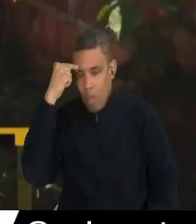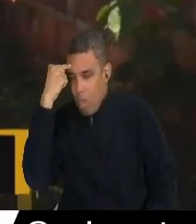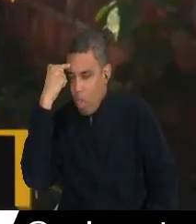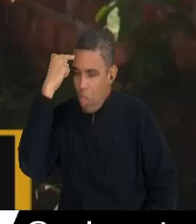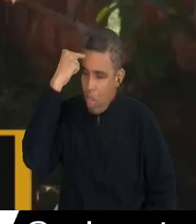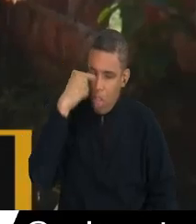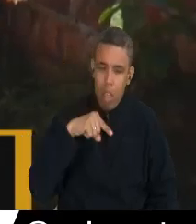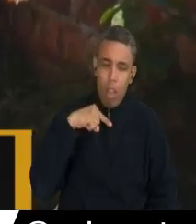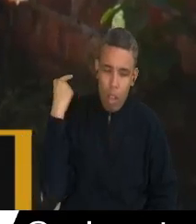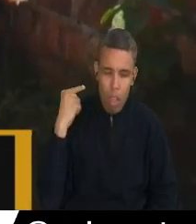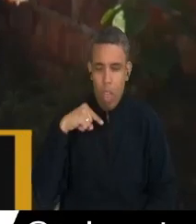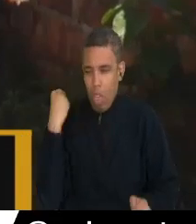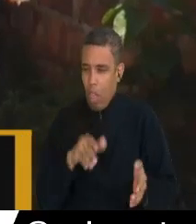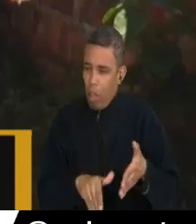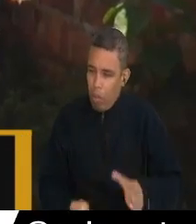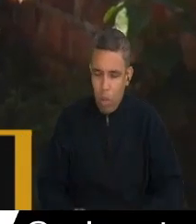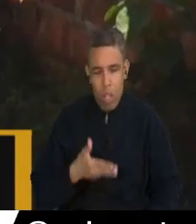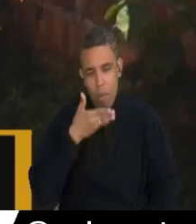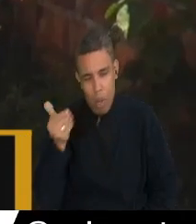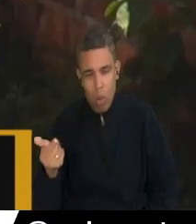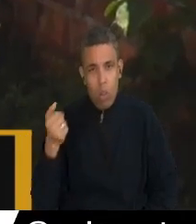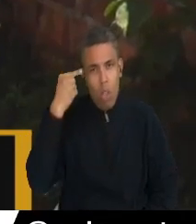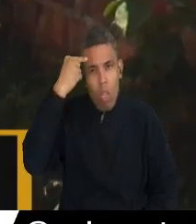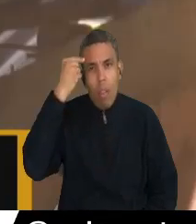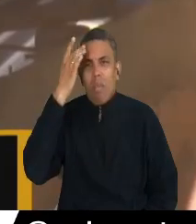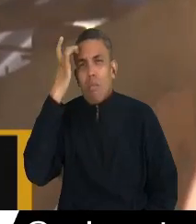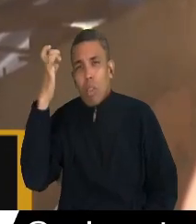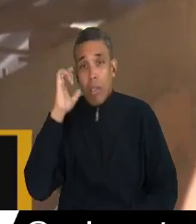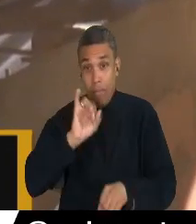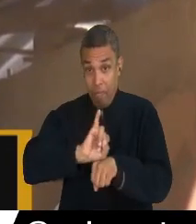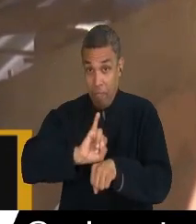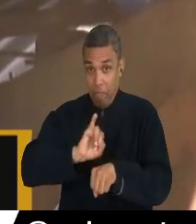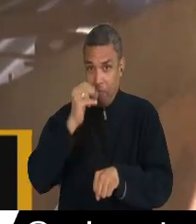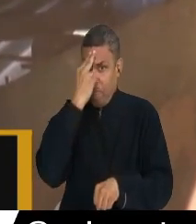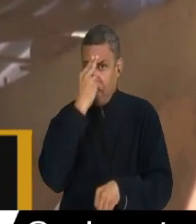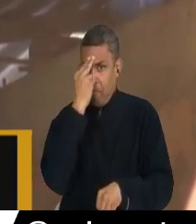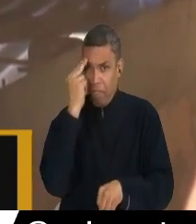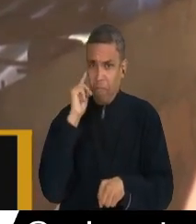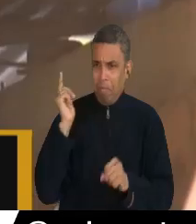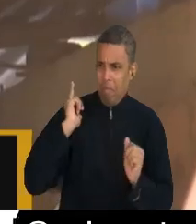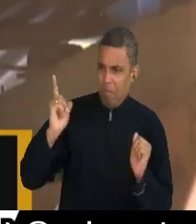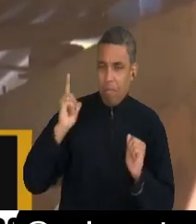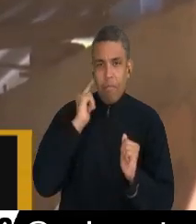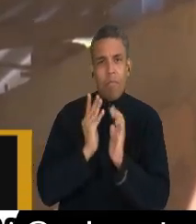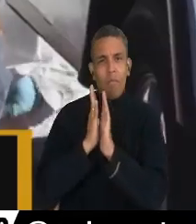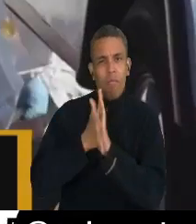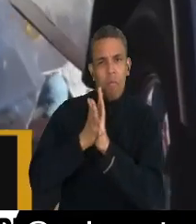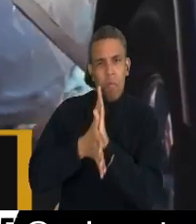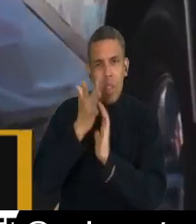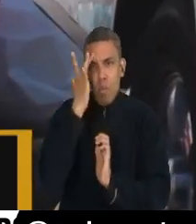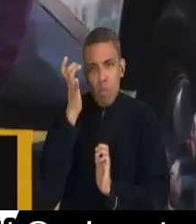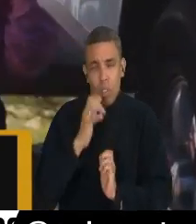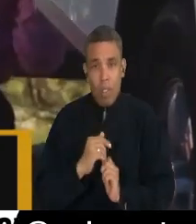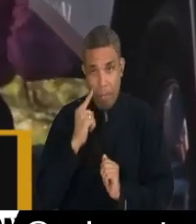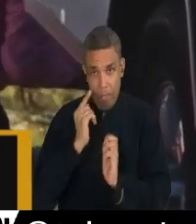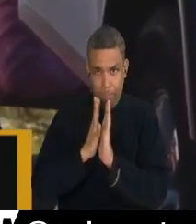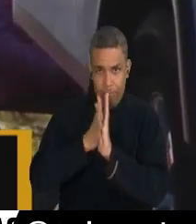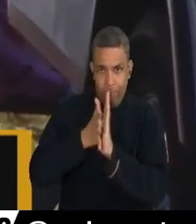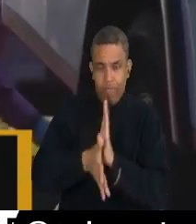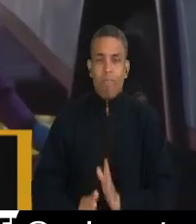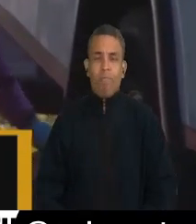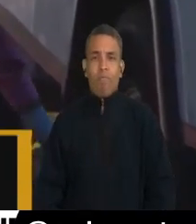El incremento en los casos de suicidio registrados en las últimas semanas llevó a la Iglesia Católica a pronunciarse sobre este flagelo que ha ido en aumento en